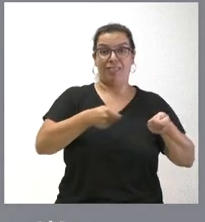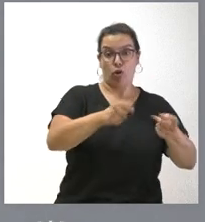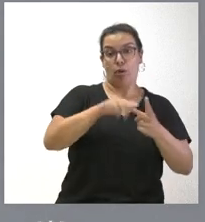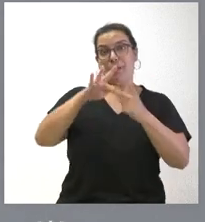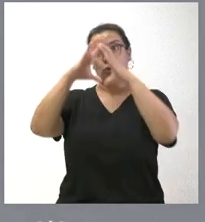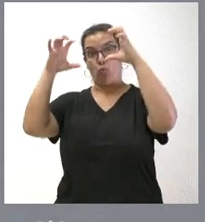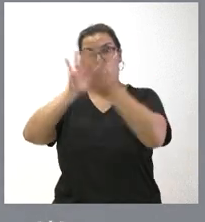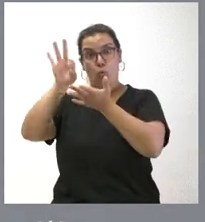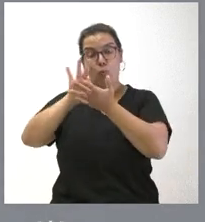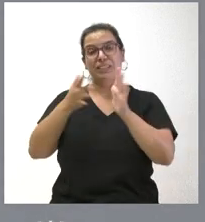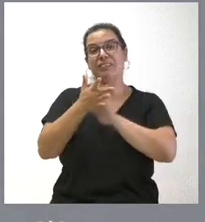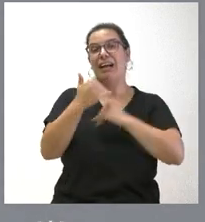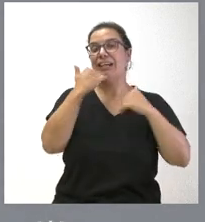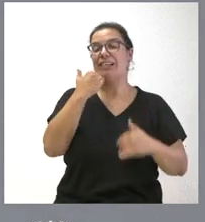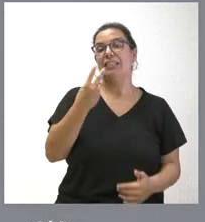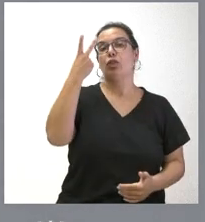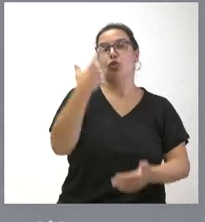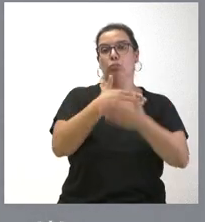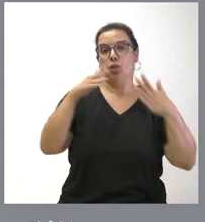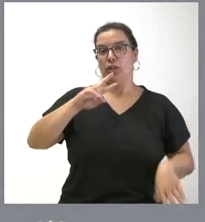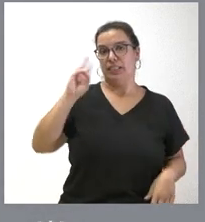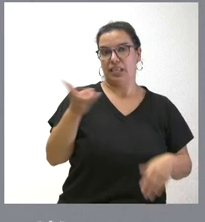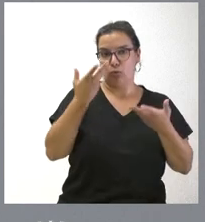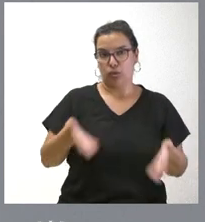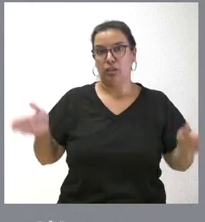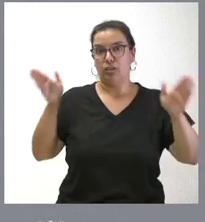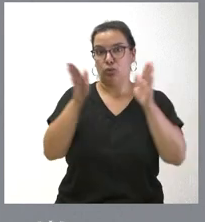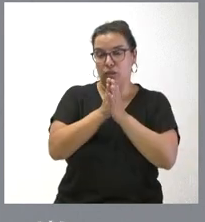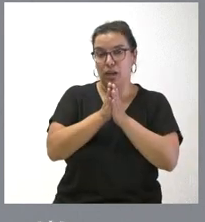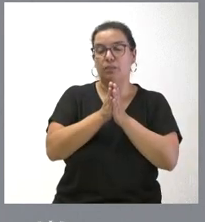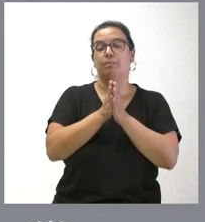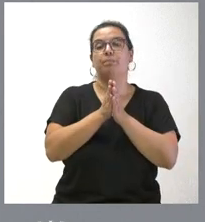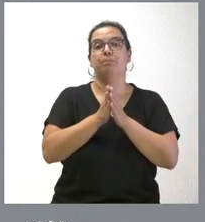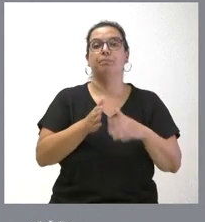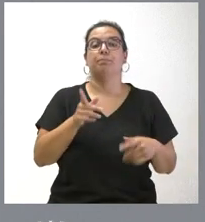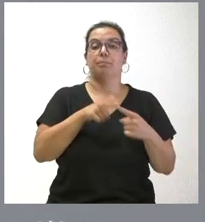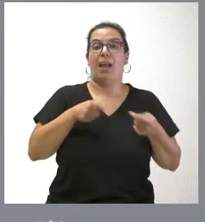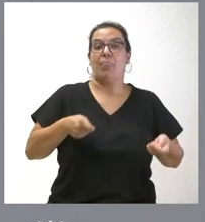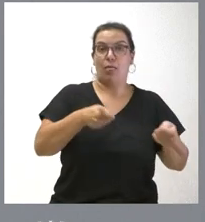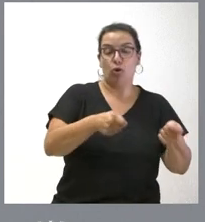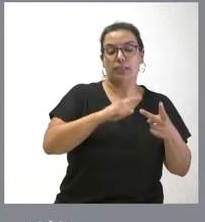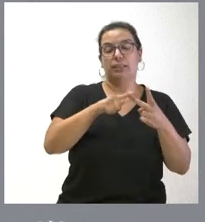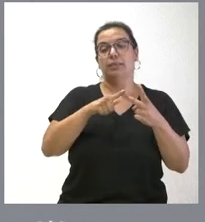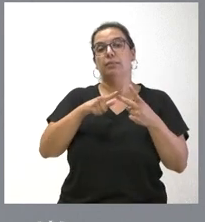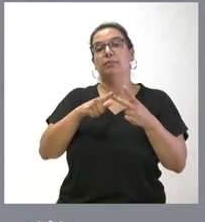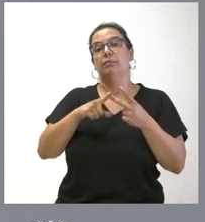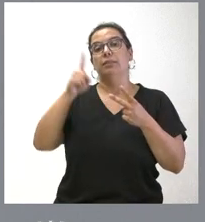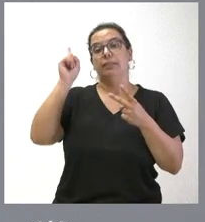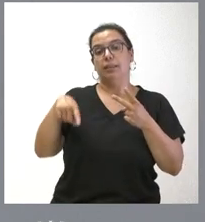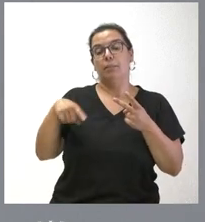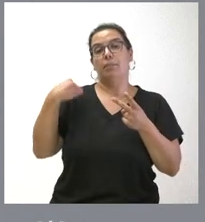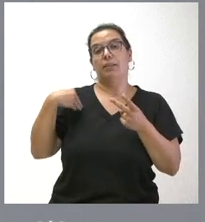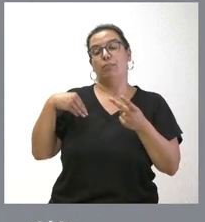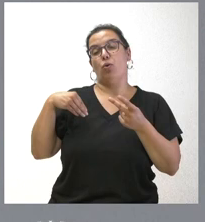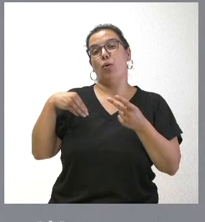millones de euros tanto la compra de andadores inteligentes como el soporte para el servicio de